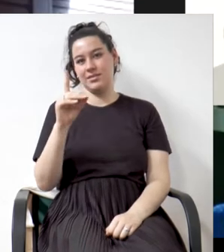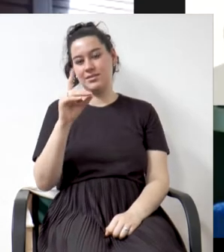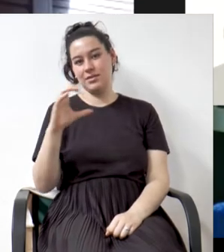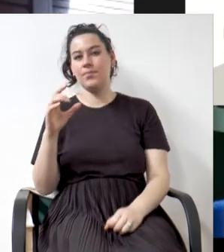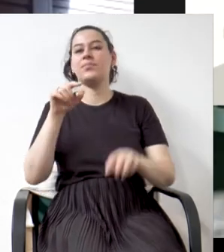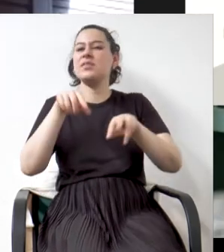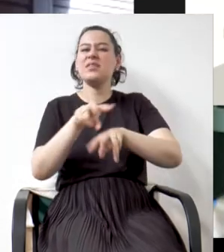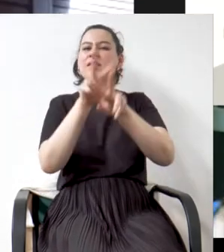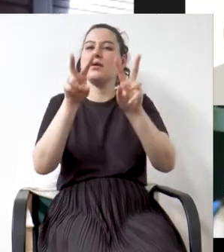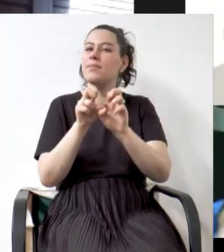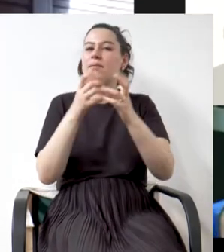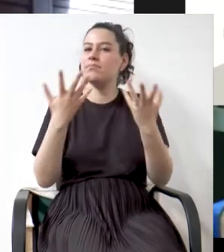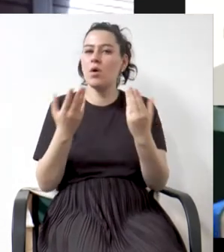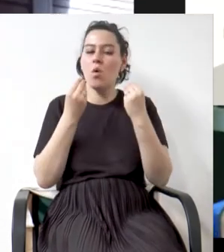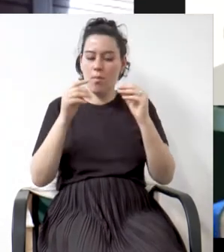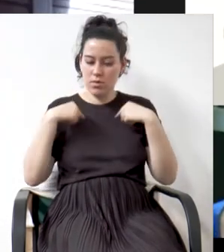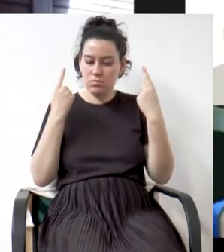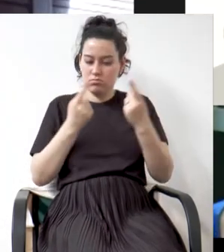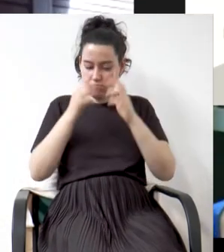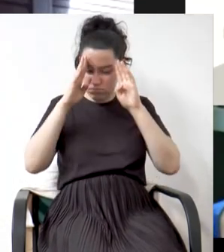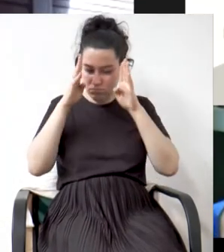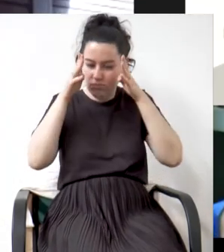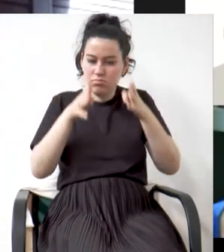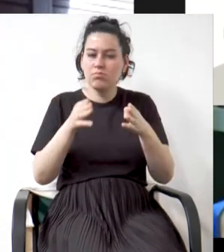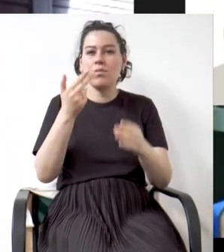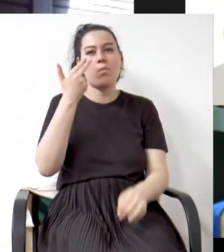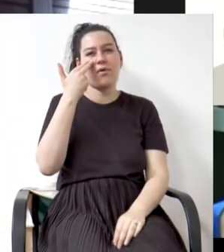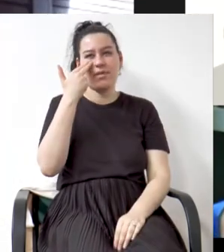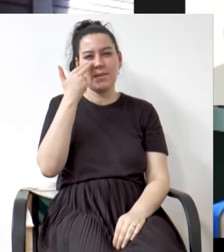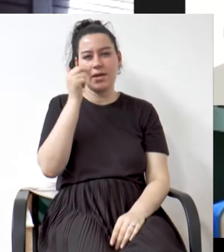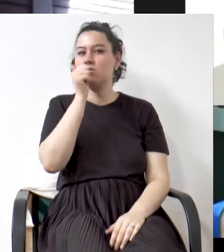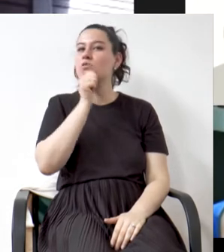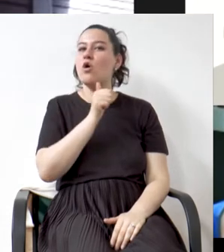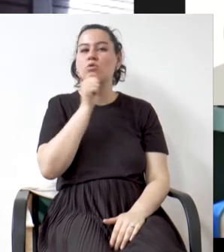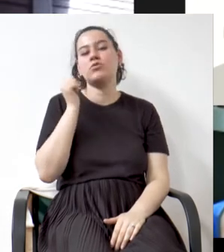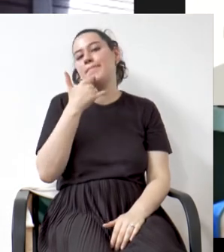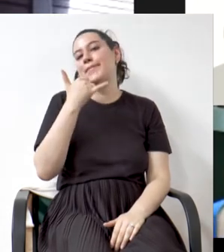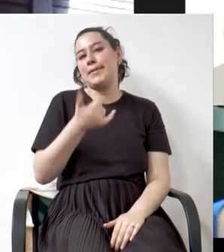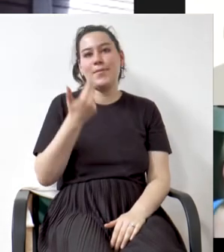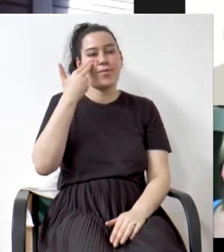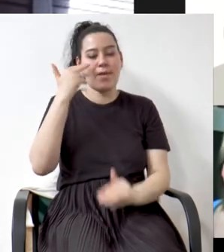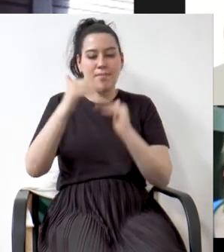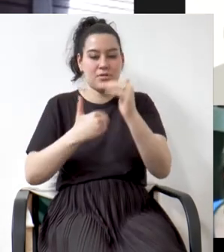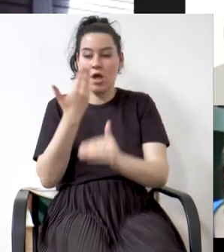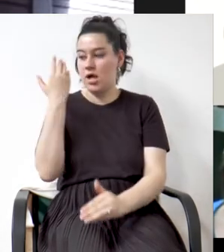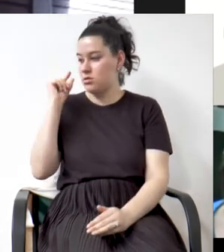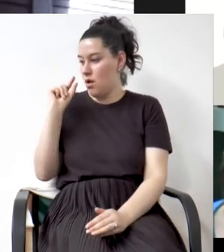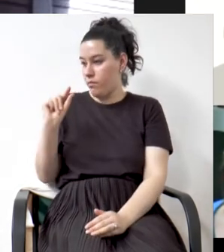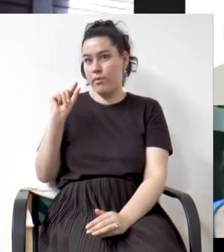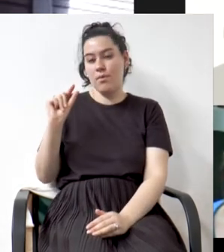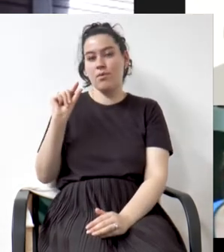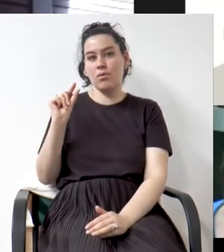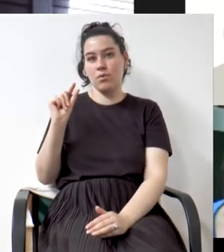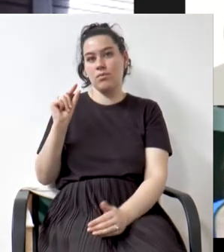está muy asociada a cómo encaramos los problemas, ya sea de los procesos recientes,